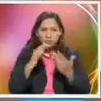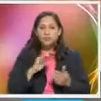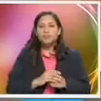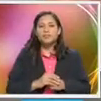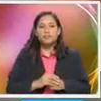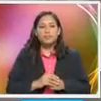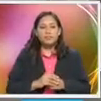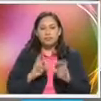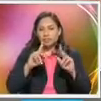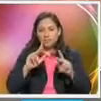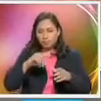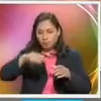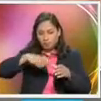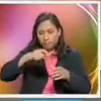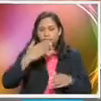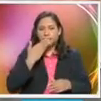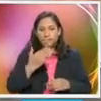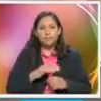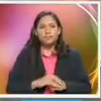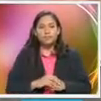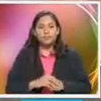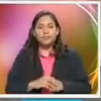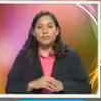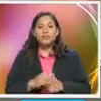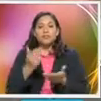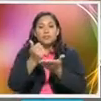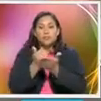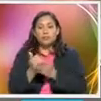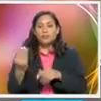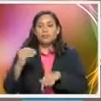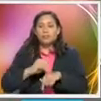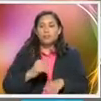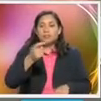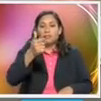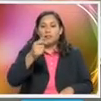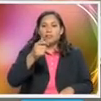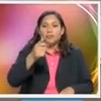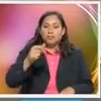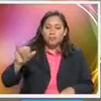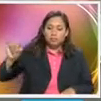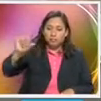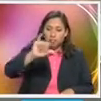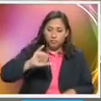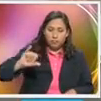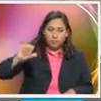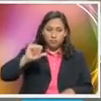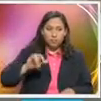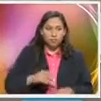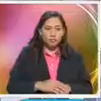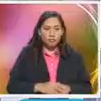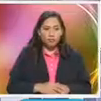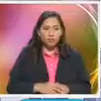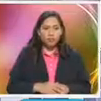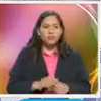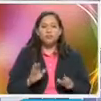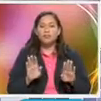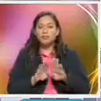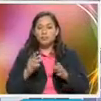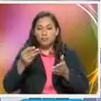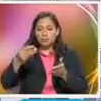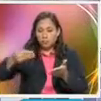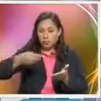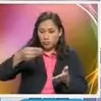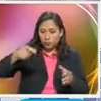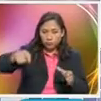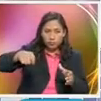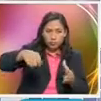vamos a ponerle, ayúdame a ponerle una cucharadita de salsa Por supuesto. entre cada piso ahí, si quieres con la cuchara, Sí. échale ahí,